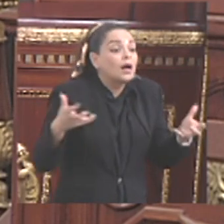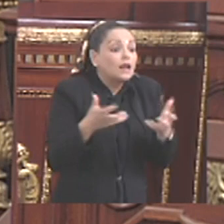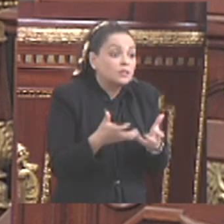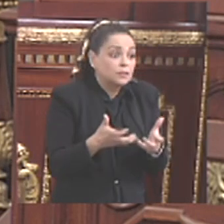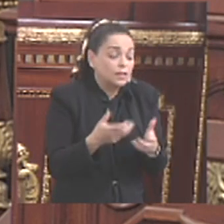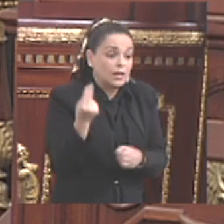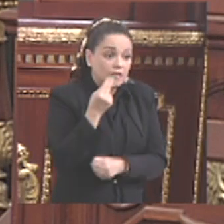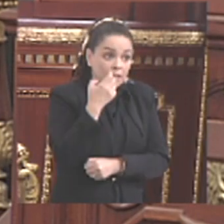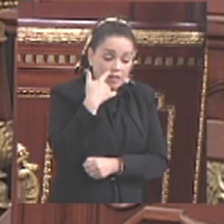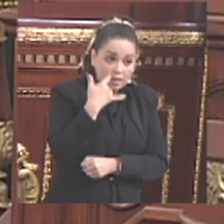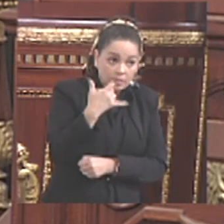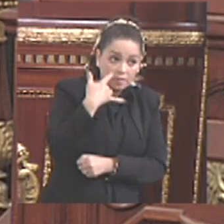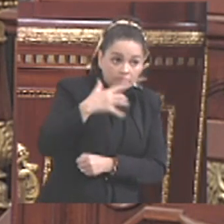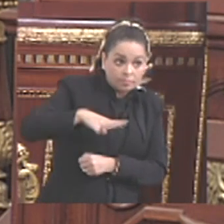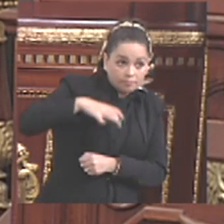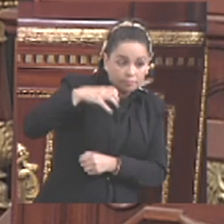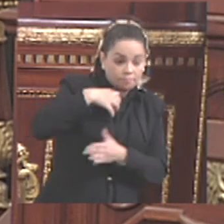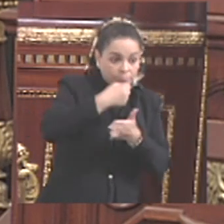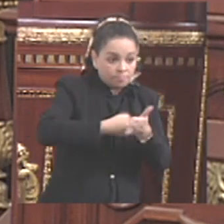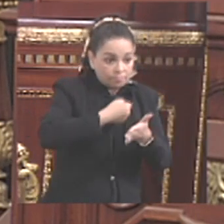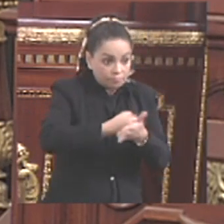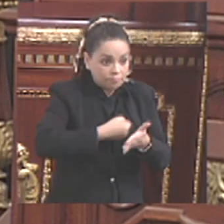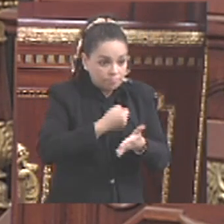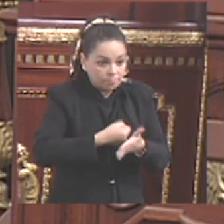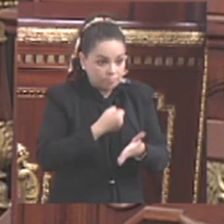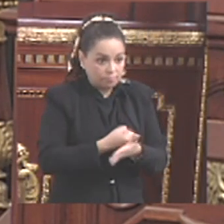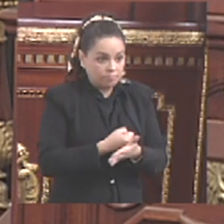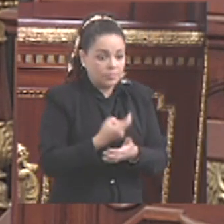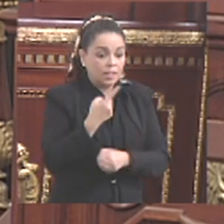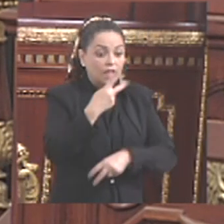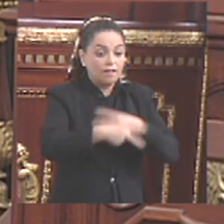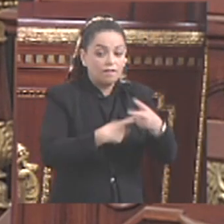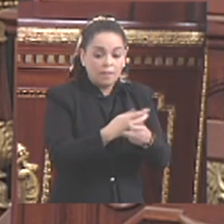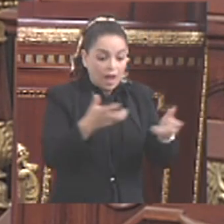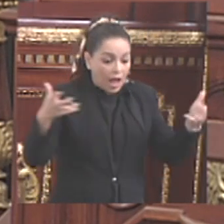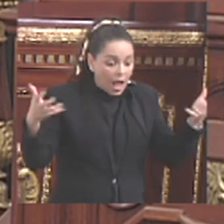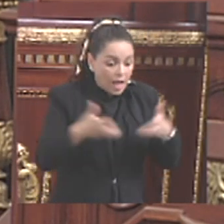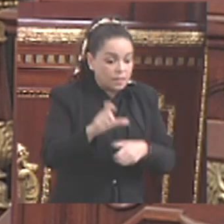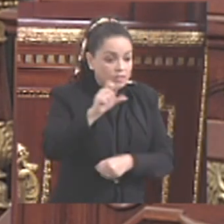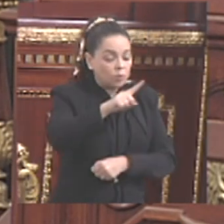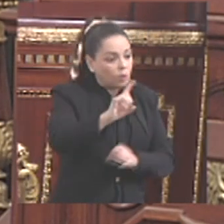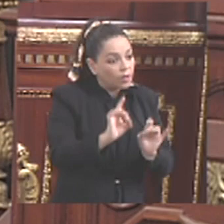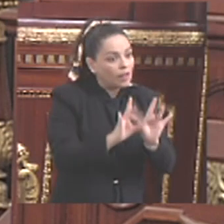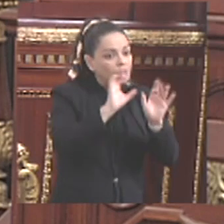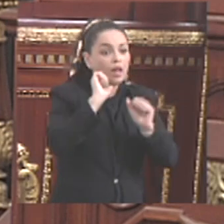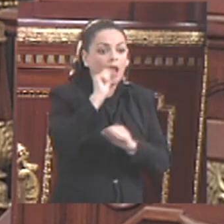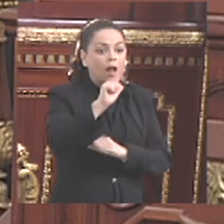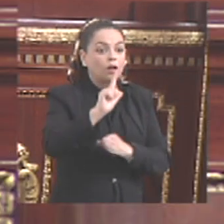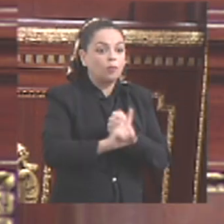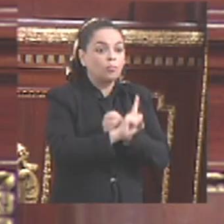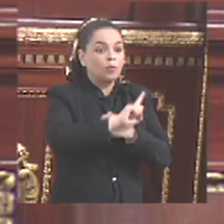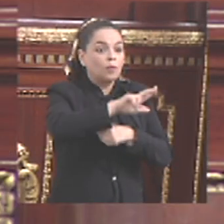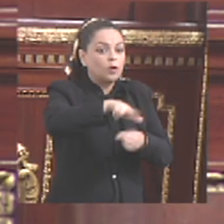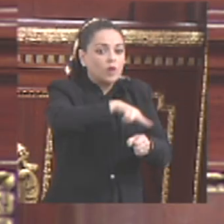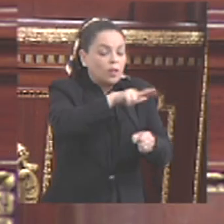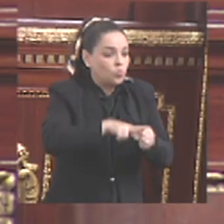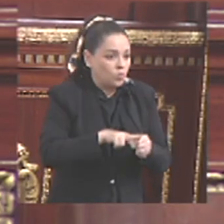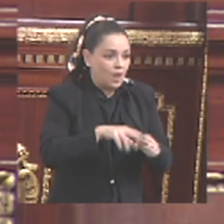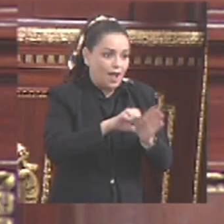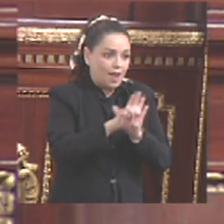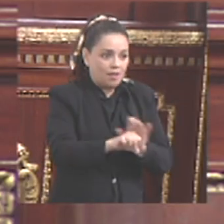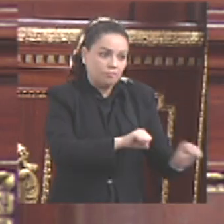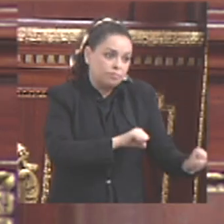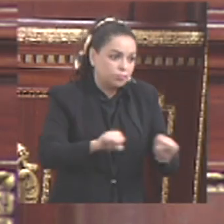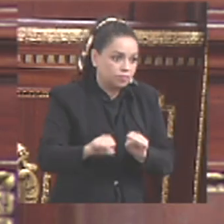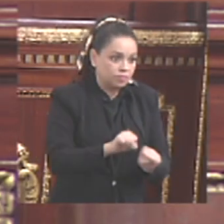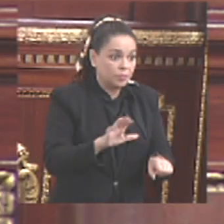rubros tan importantes. Fomentemos cada día el humanismo, la solidaridad, la fraternidad porque no estamos